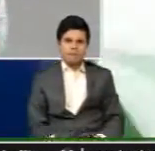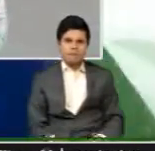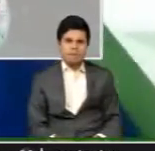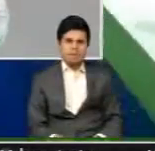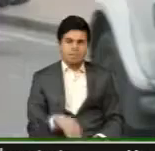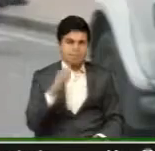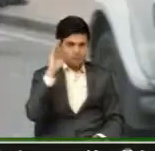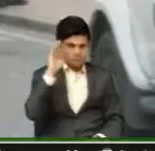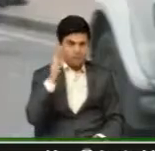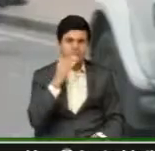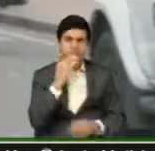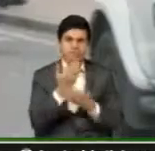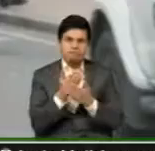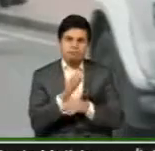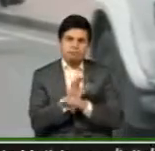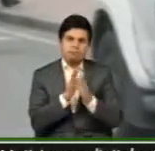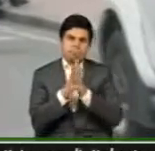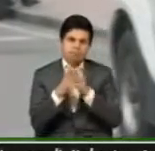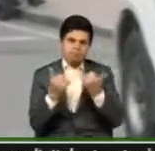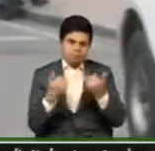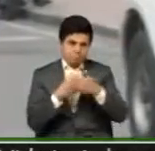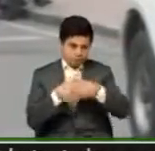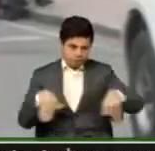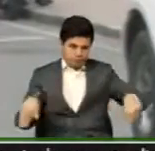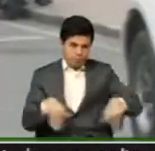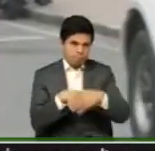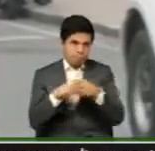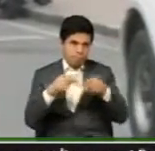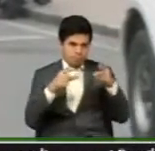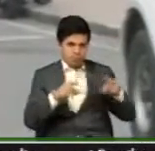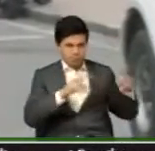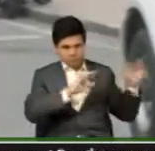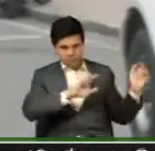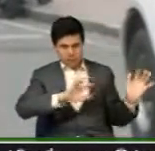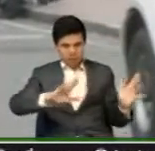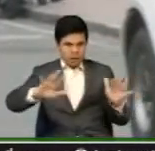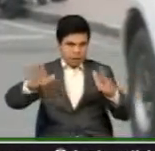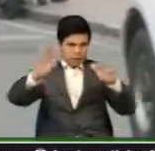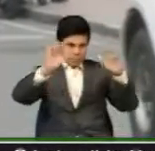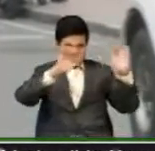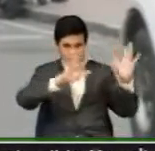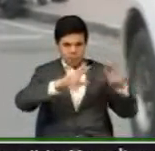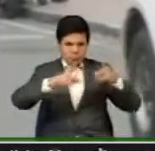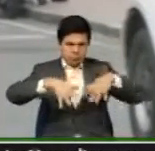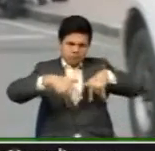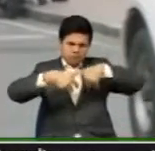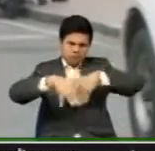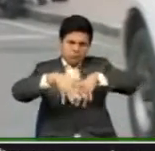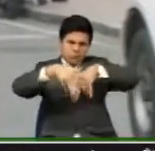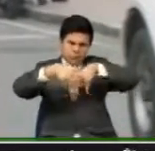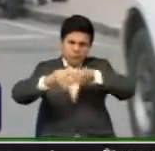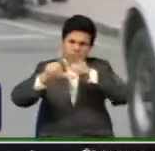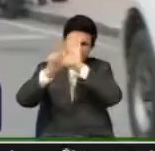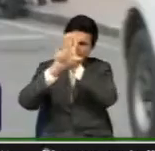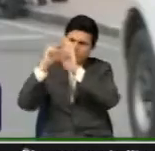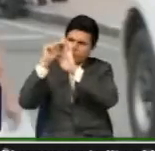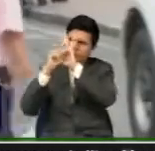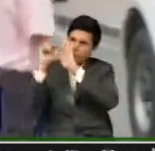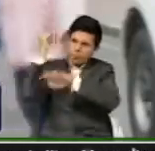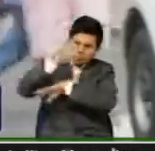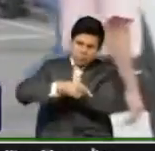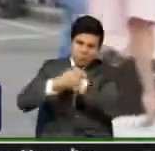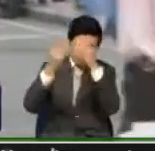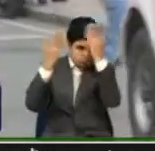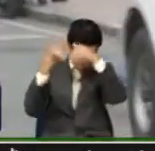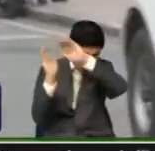Compañeros, muy buenas tardes, y esta es una de las calles por las cuales transitaron los comerciantes, quienes en rechazo a la ley anticontrabando salieron